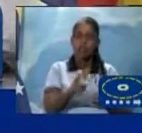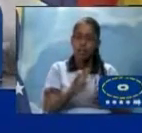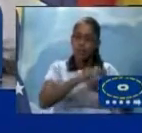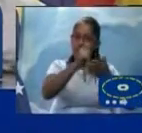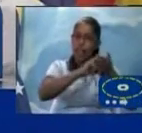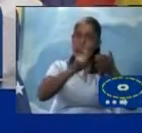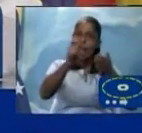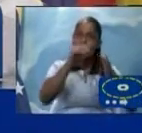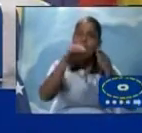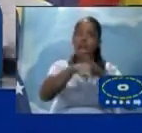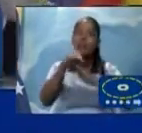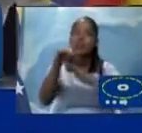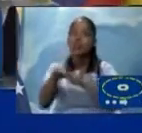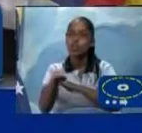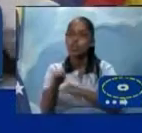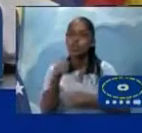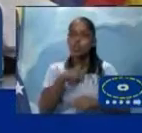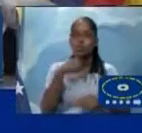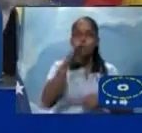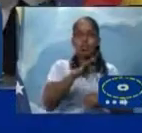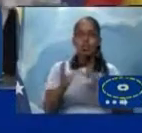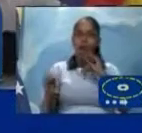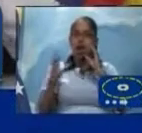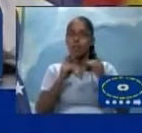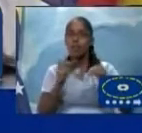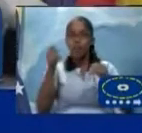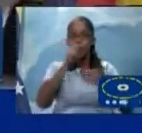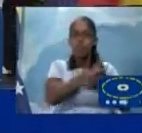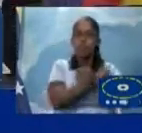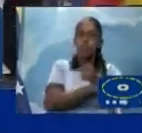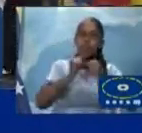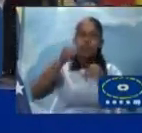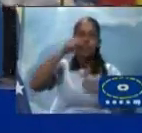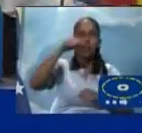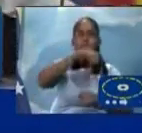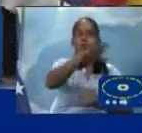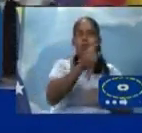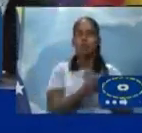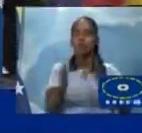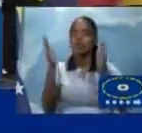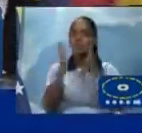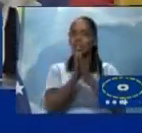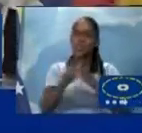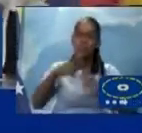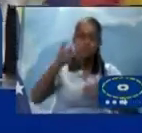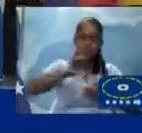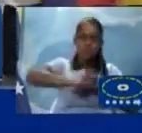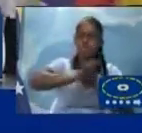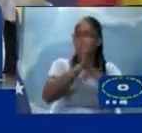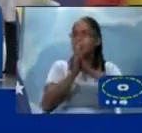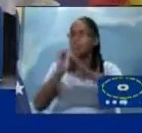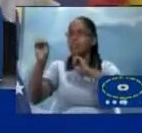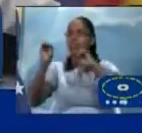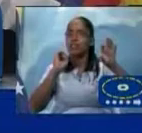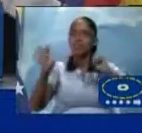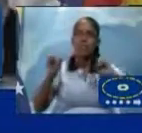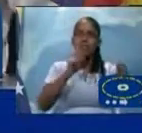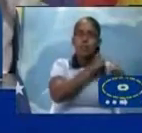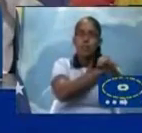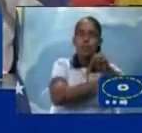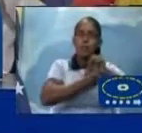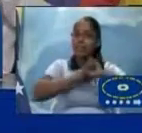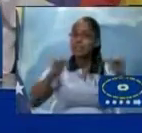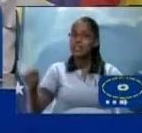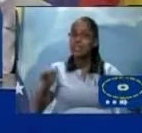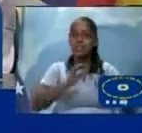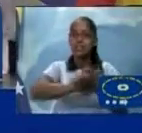yo estoy hablando esto, el poder del pueblo santo, cuando se acabe la dispersión del poder, ya se